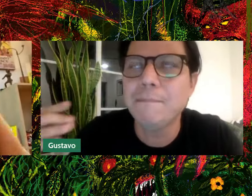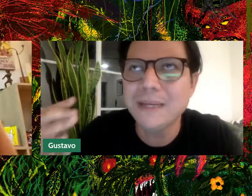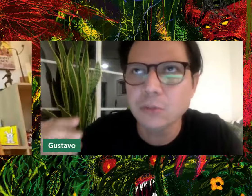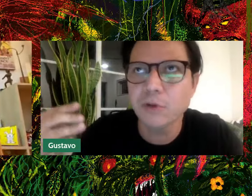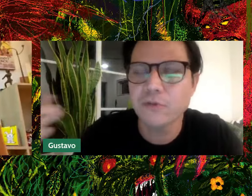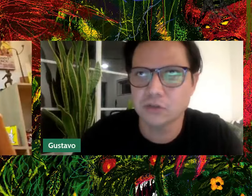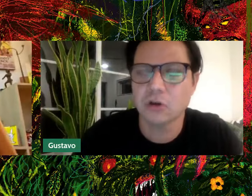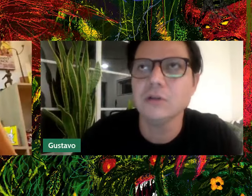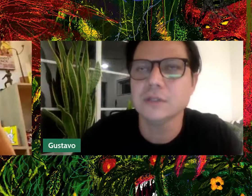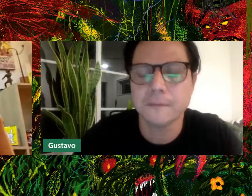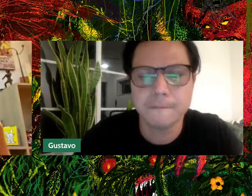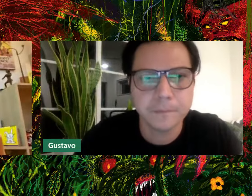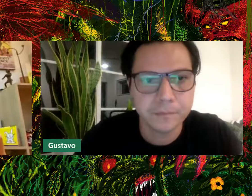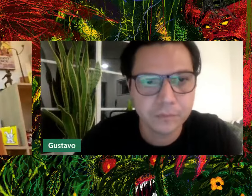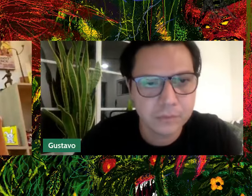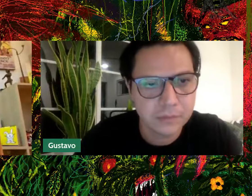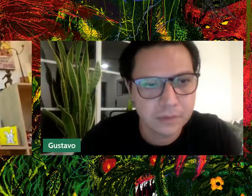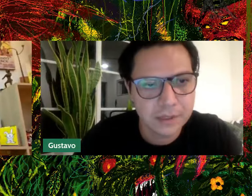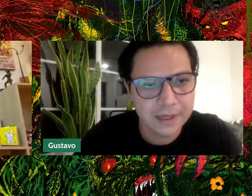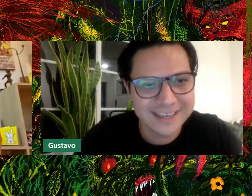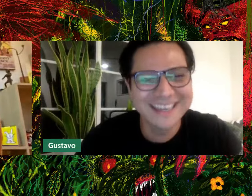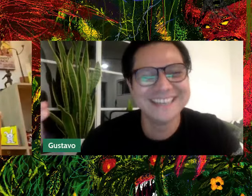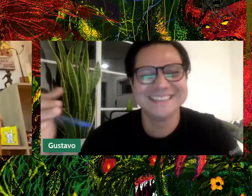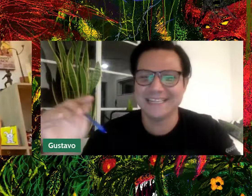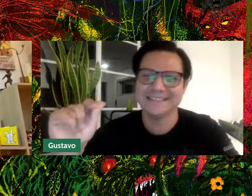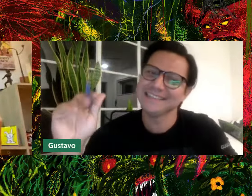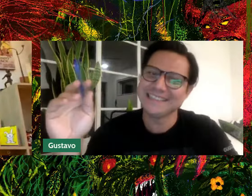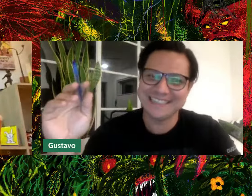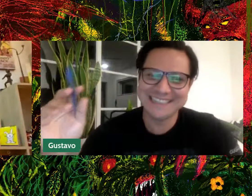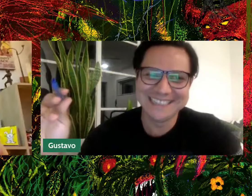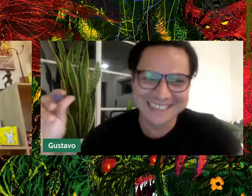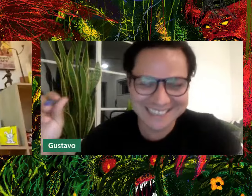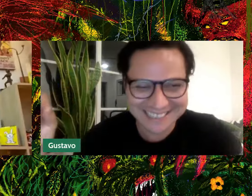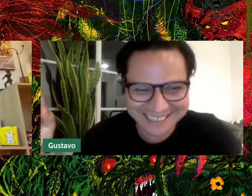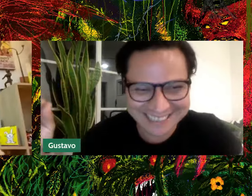Pero el Petro profesor... Mira. Sí.